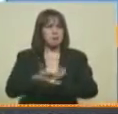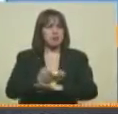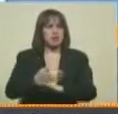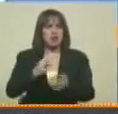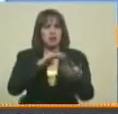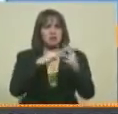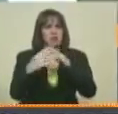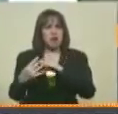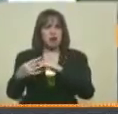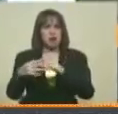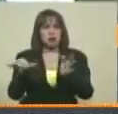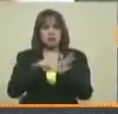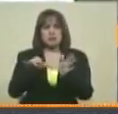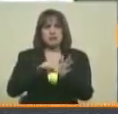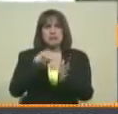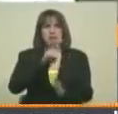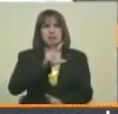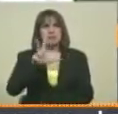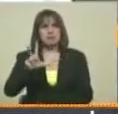Piñas para el 23.